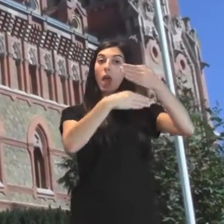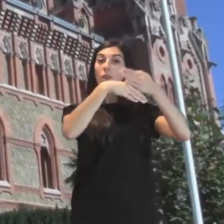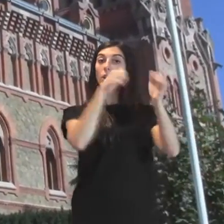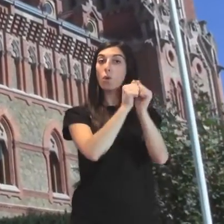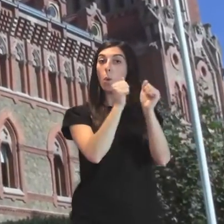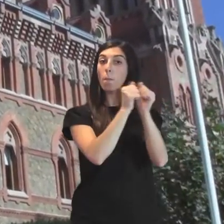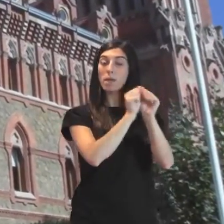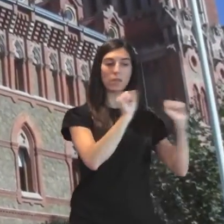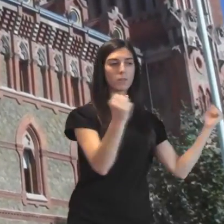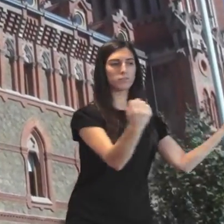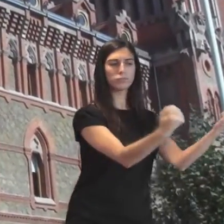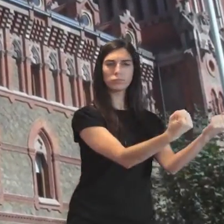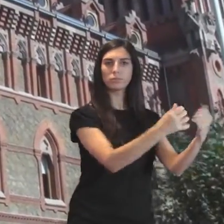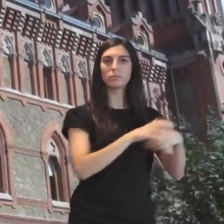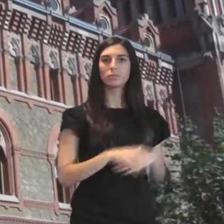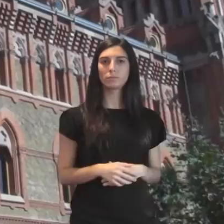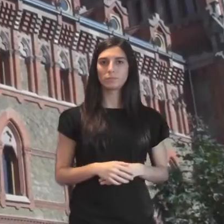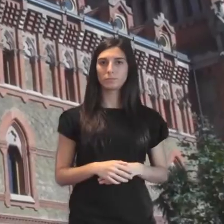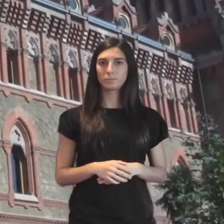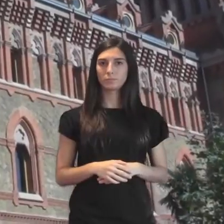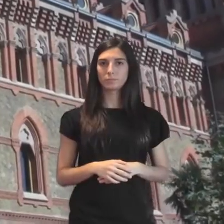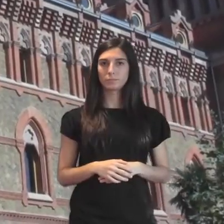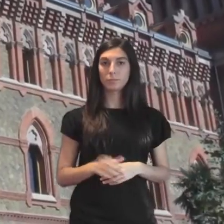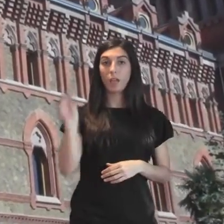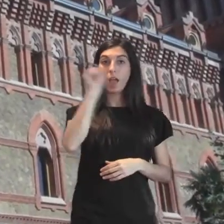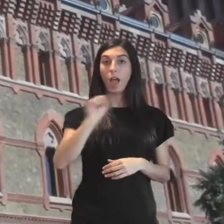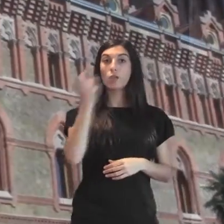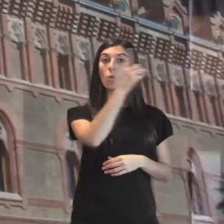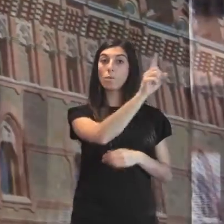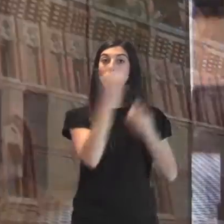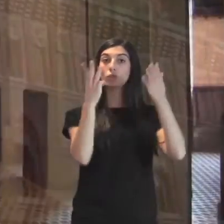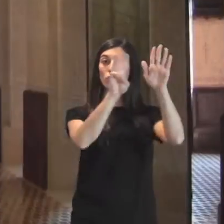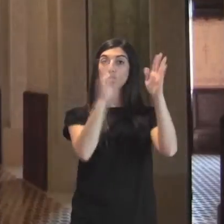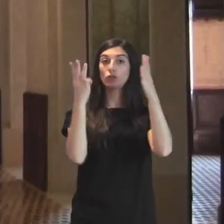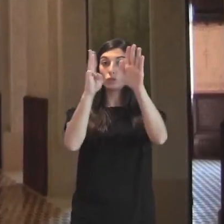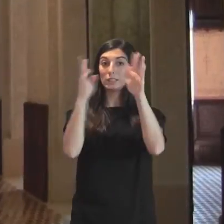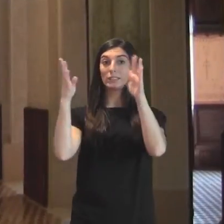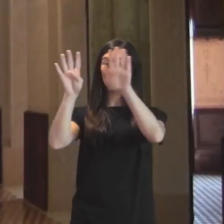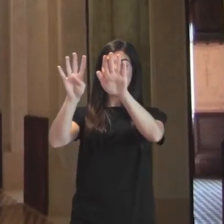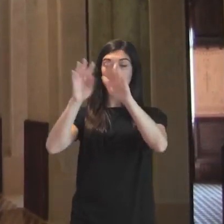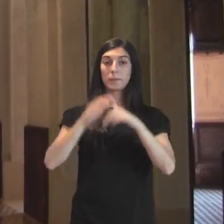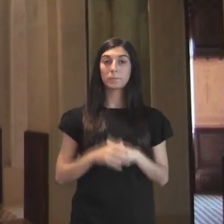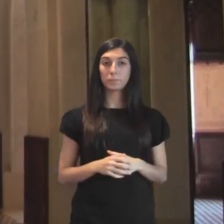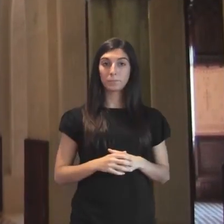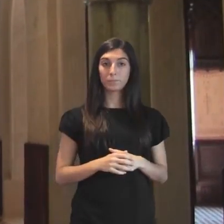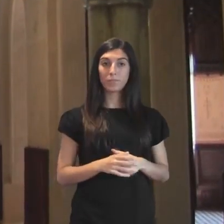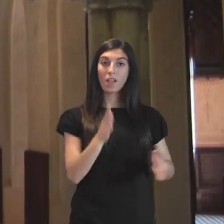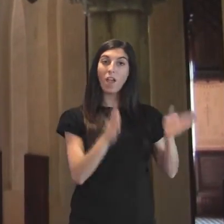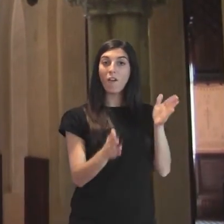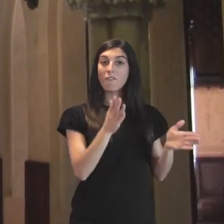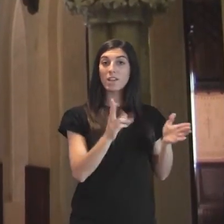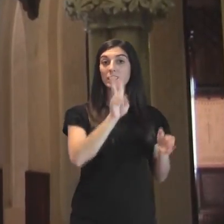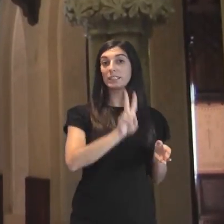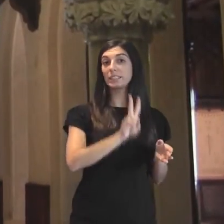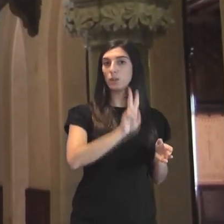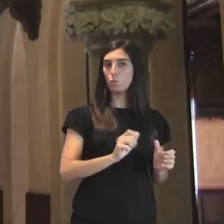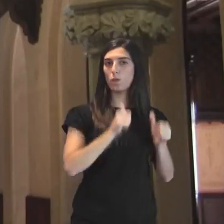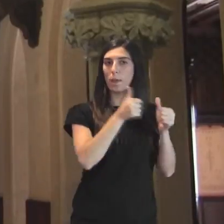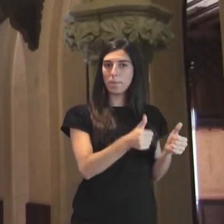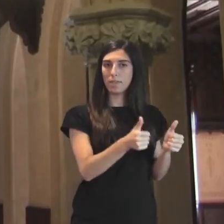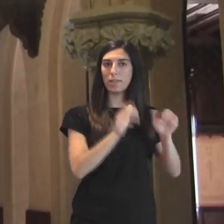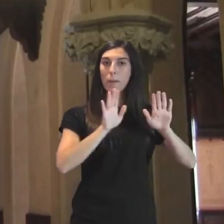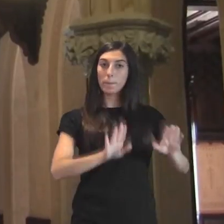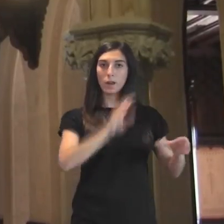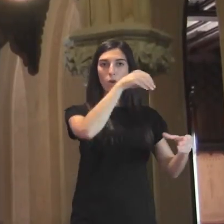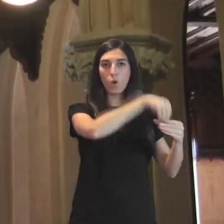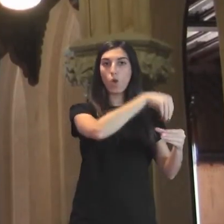de neogótico mudéjar. En 1889 comienza la segunda fase, cuando se encargan los remates y detalles ornamentales del arquitecto